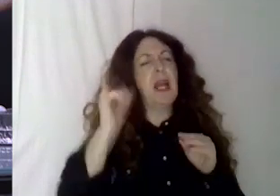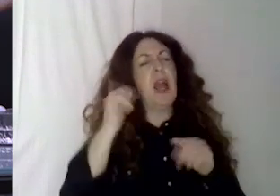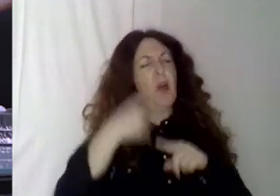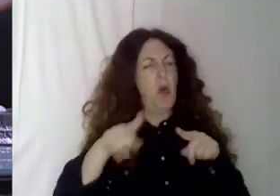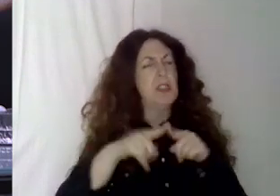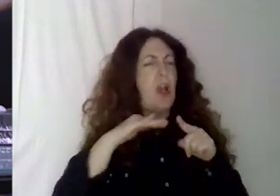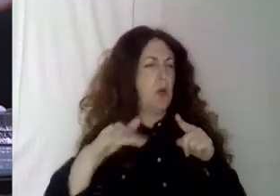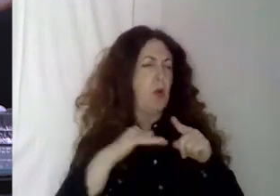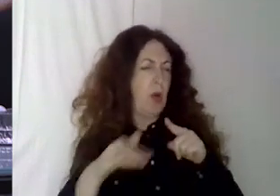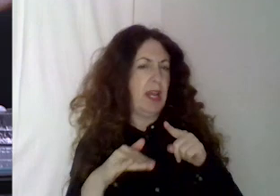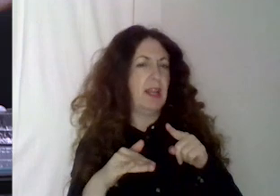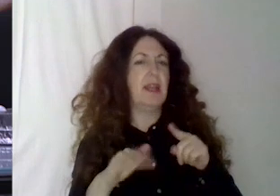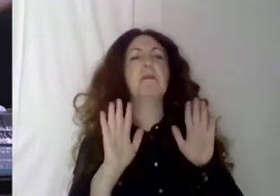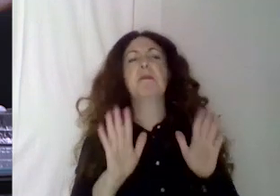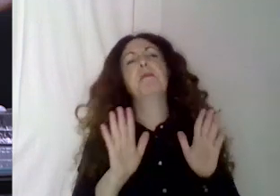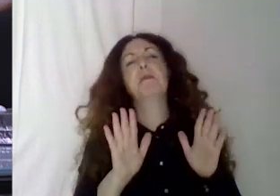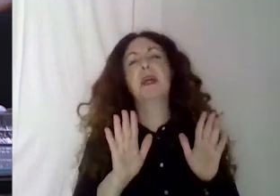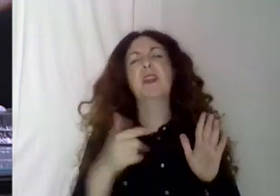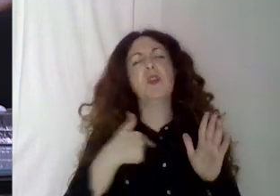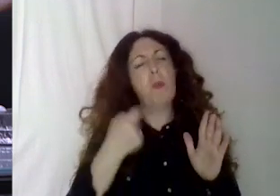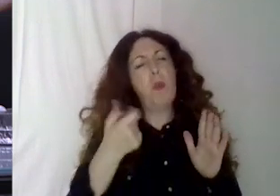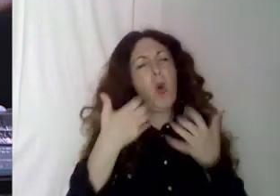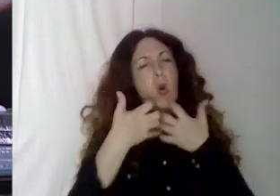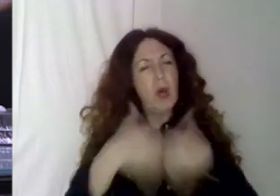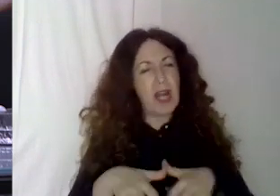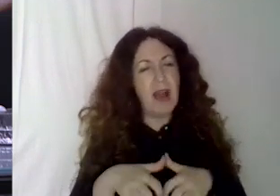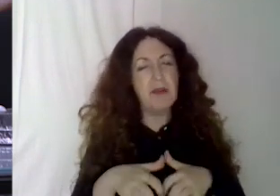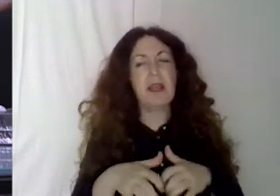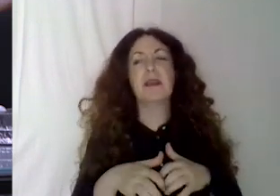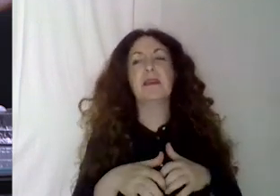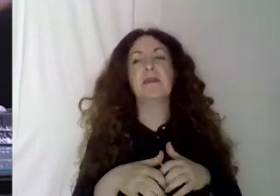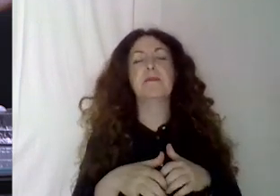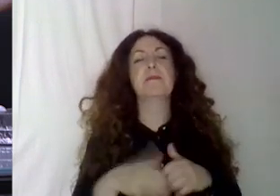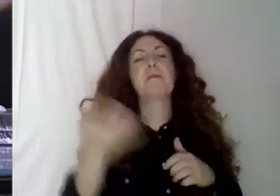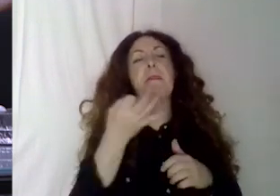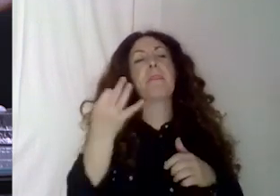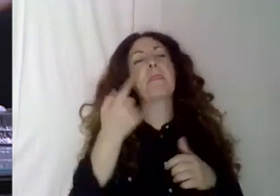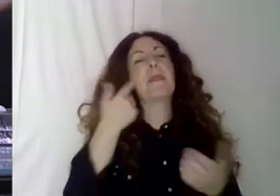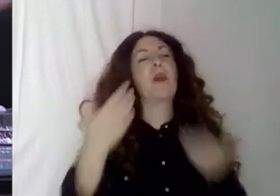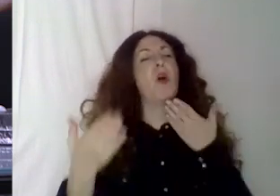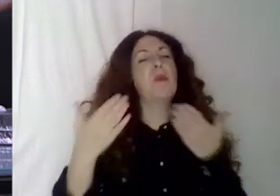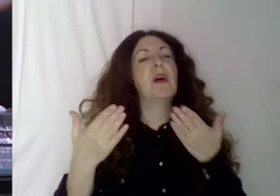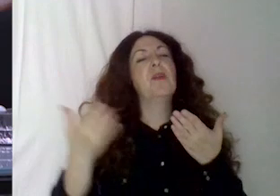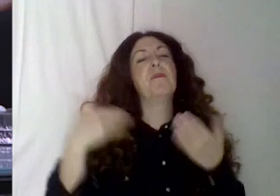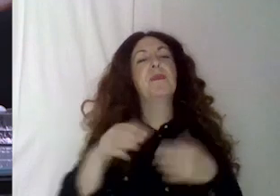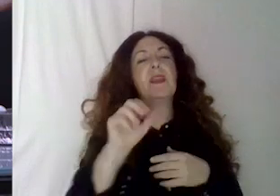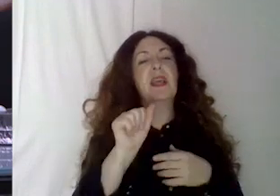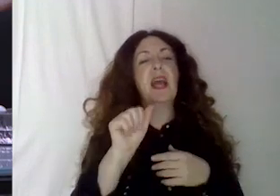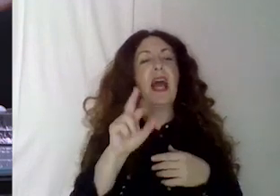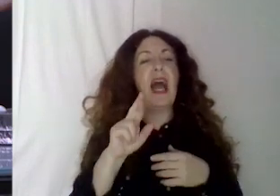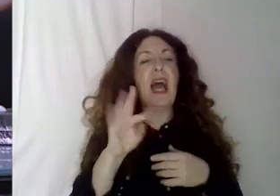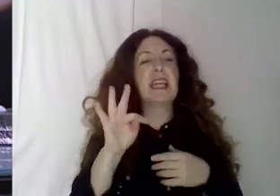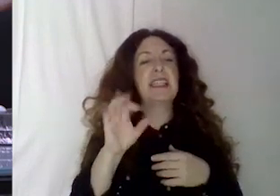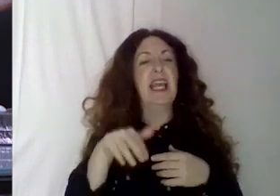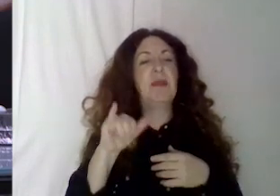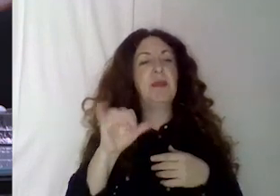repente ahí hay un juego de cuerpos, de sangre, etcétera, brutal realmente. Claro, podrán ustedes de decirme, que seguro que todos y todas ustedes conocen la